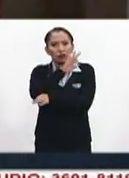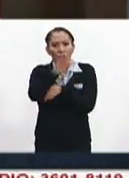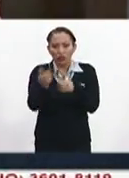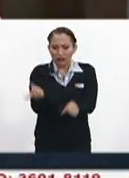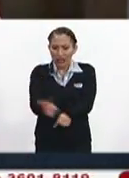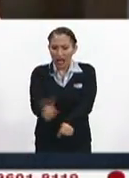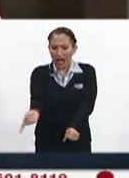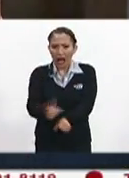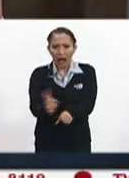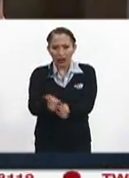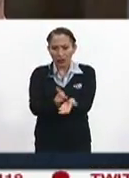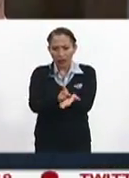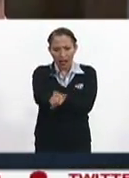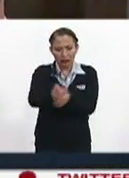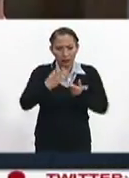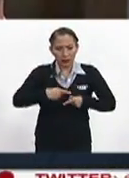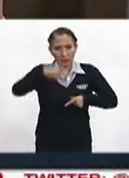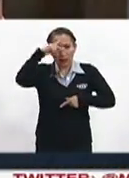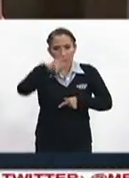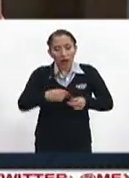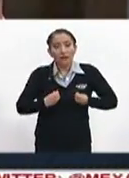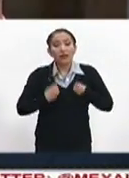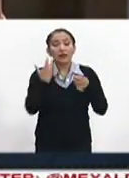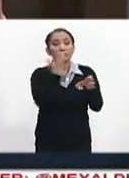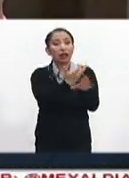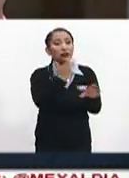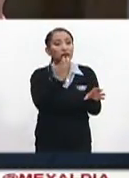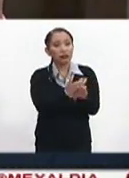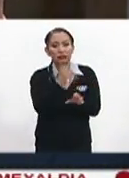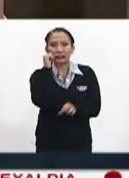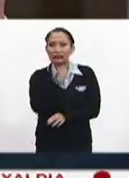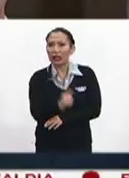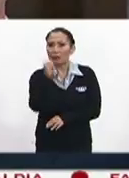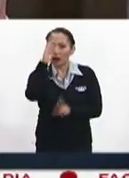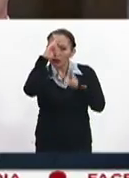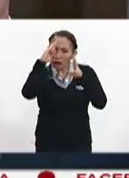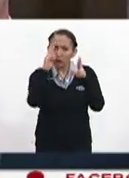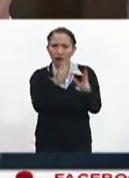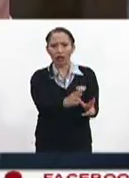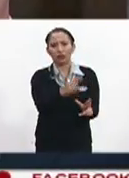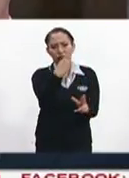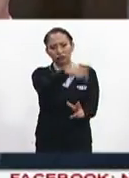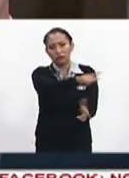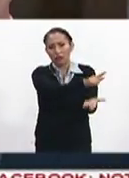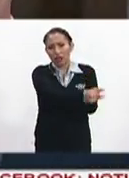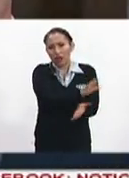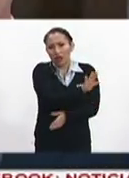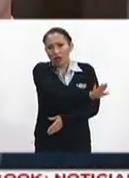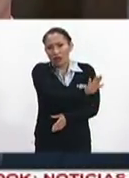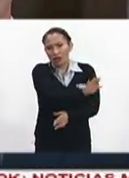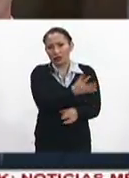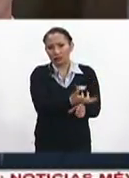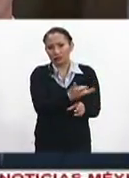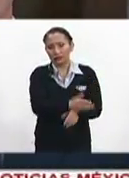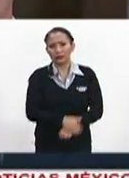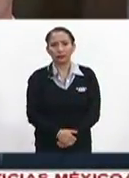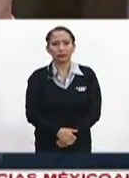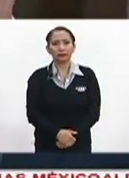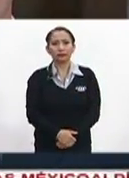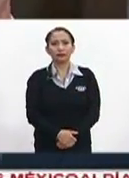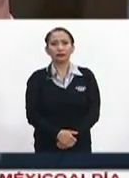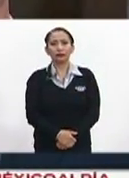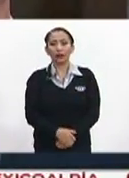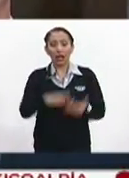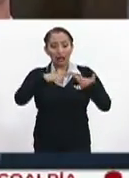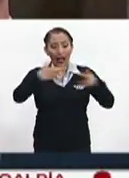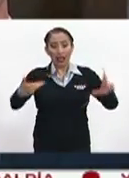los días los derechos de los mexicanos en Estados Unidos, siempre con respeto al marco legal de ese país vecino.